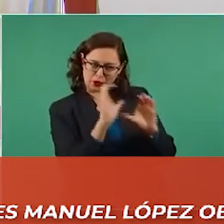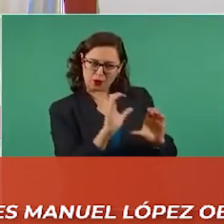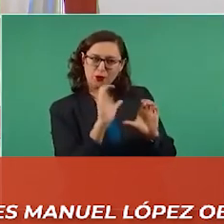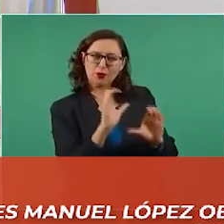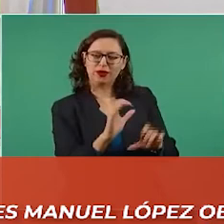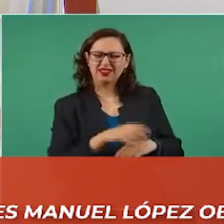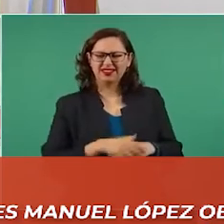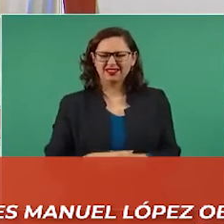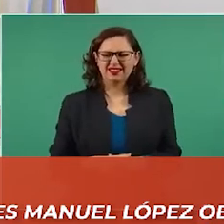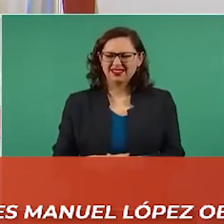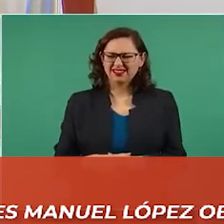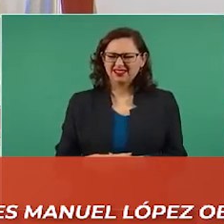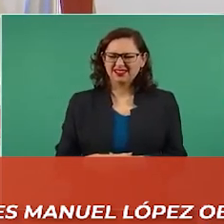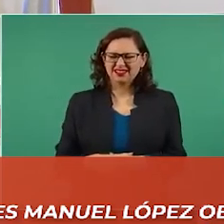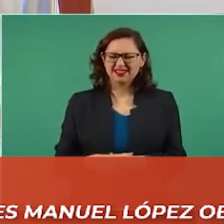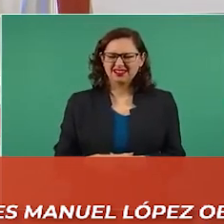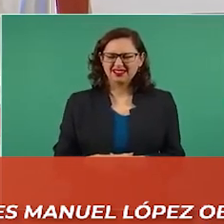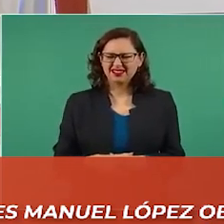¿No les parece